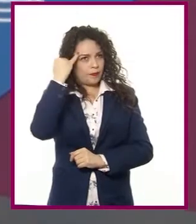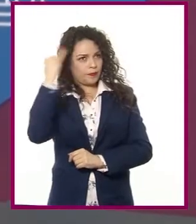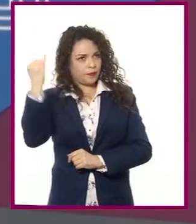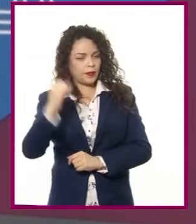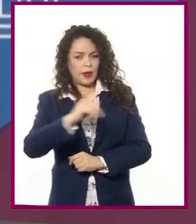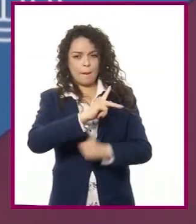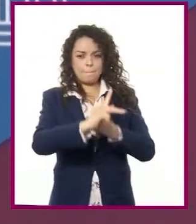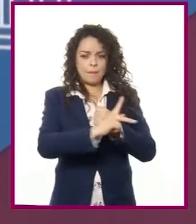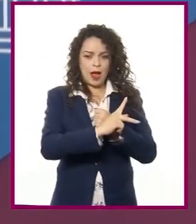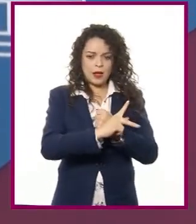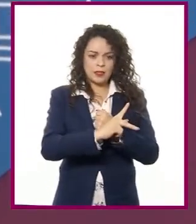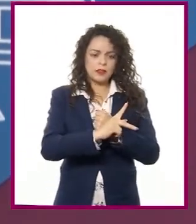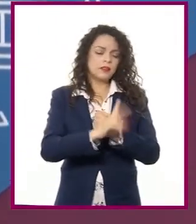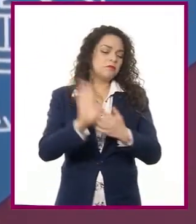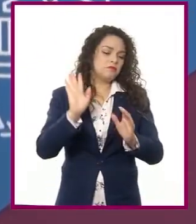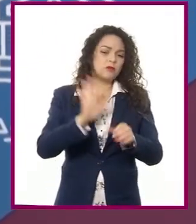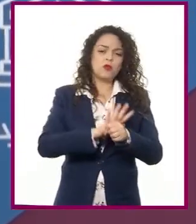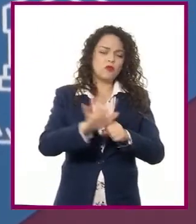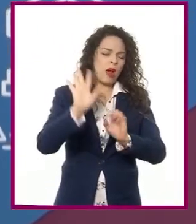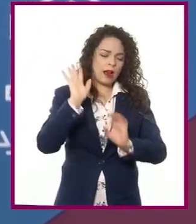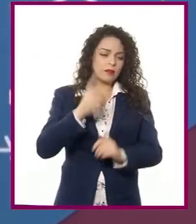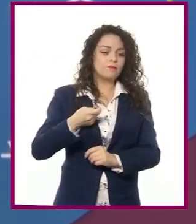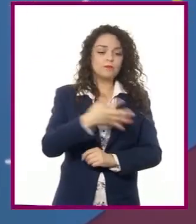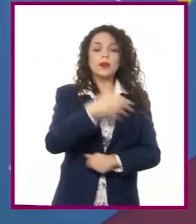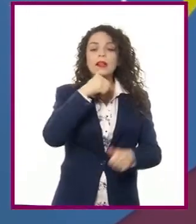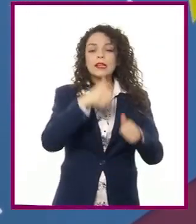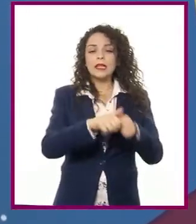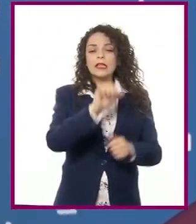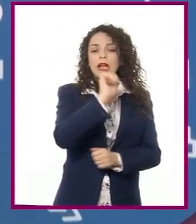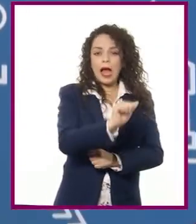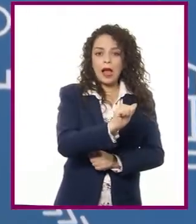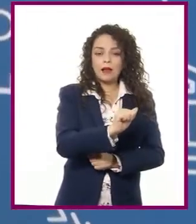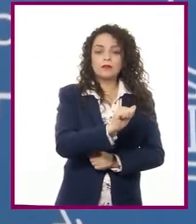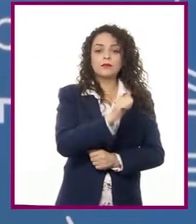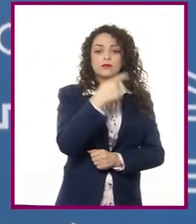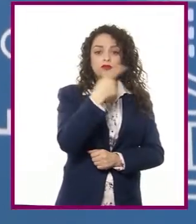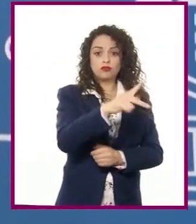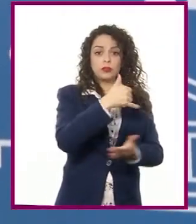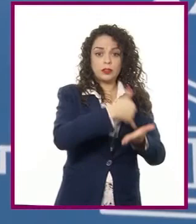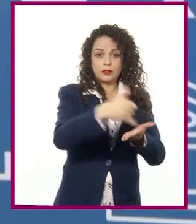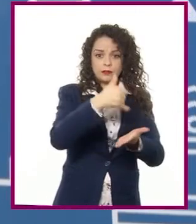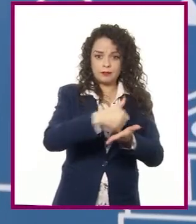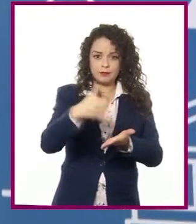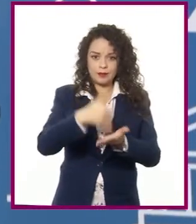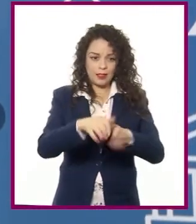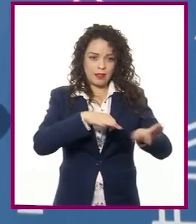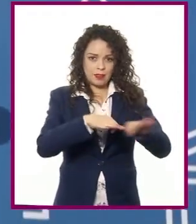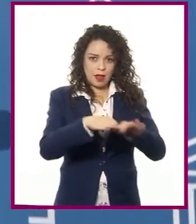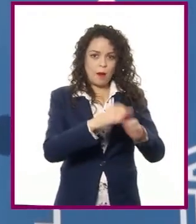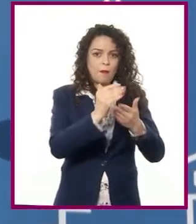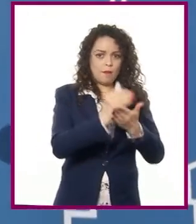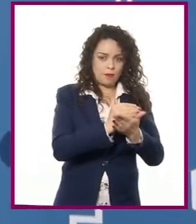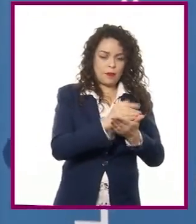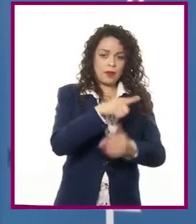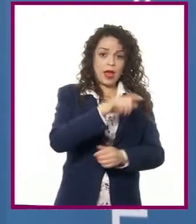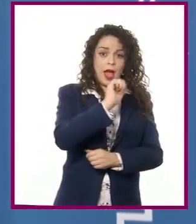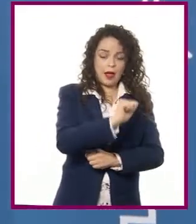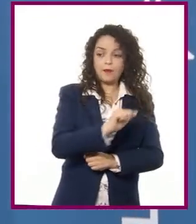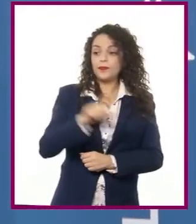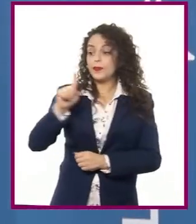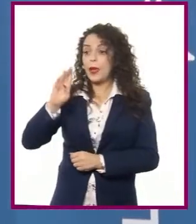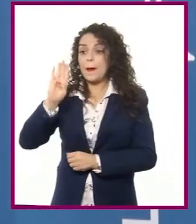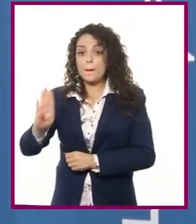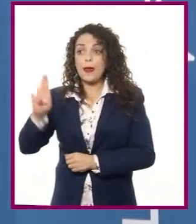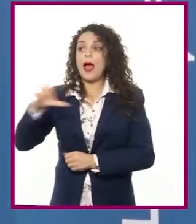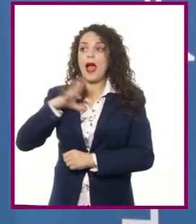agrícola, llamado A, firma un tratado de libre comercio con un país desarrollado llamado B, para intercambiar productos del